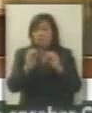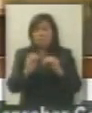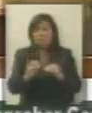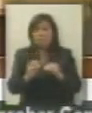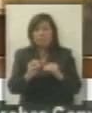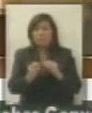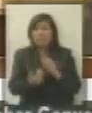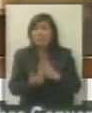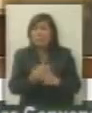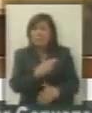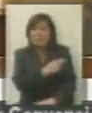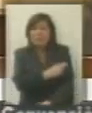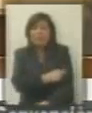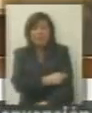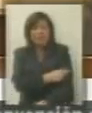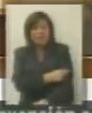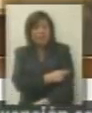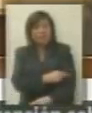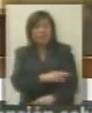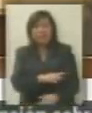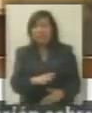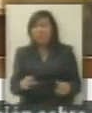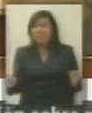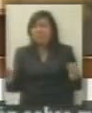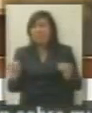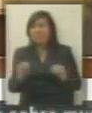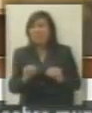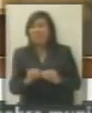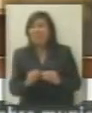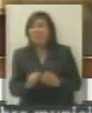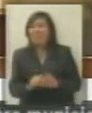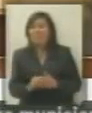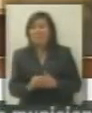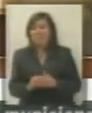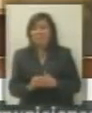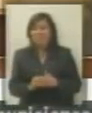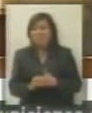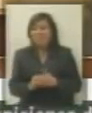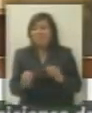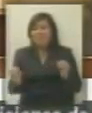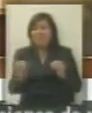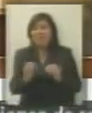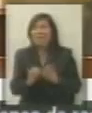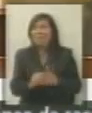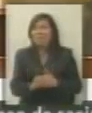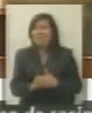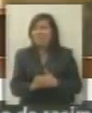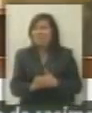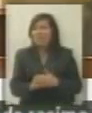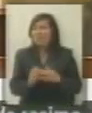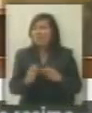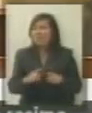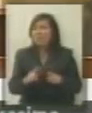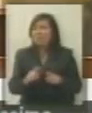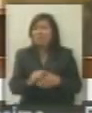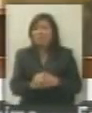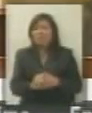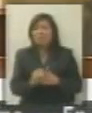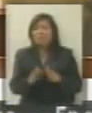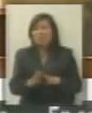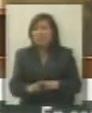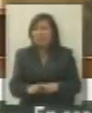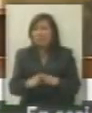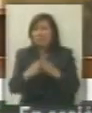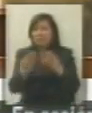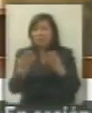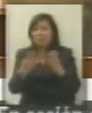marcha el nuevo Hospital del Niño, que con una inversión superior a los 250 millones de soles va a permitir ampliar la cobertura